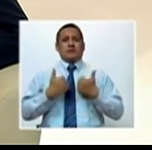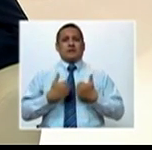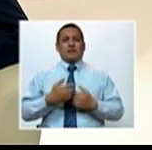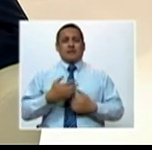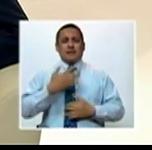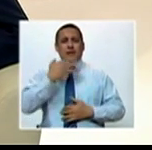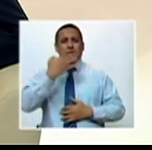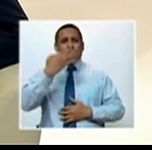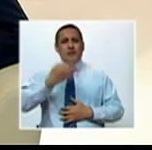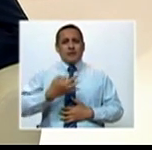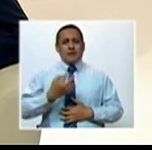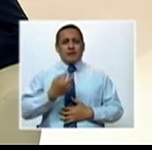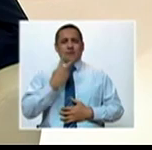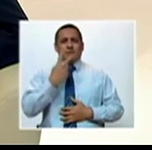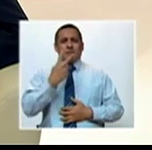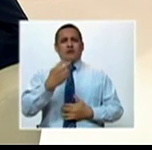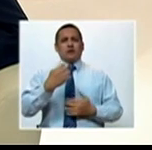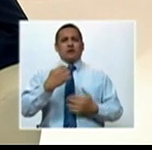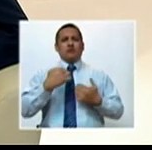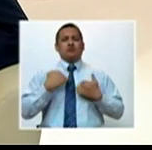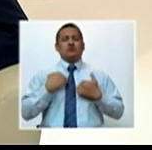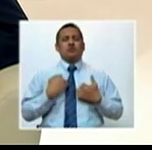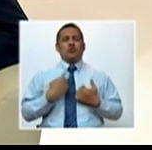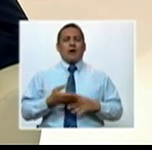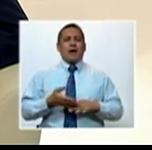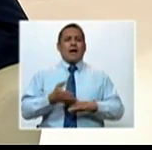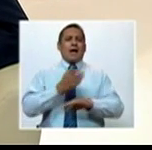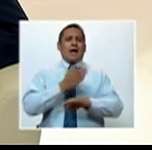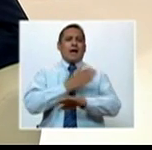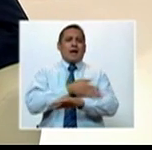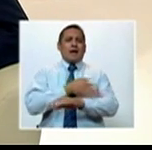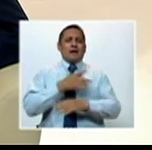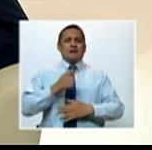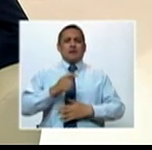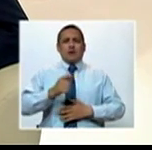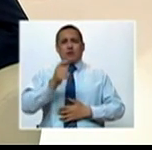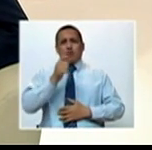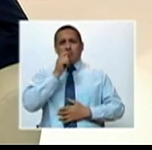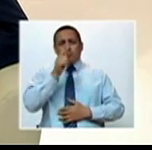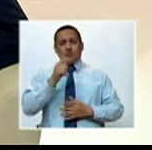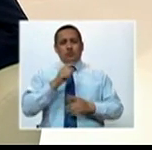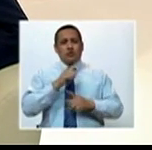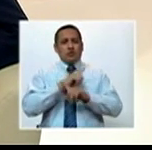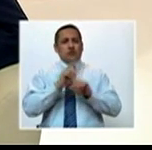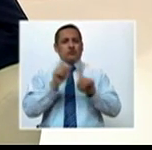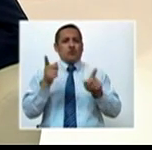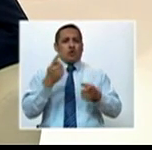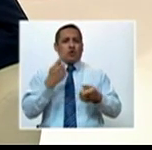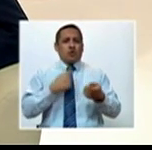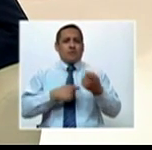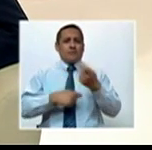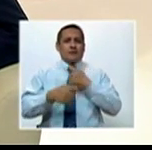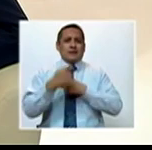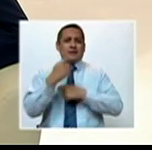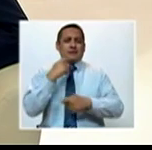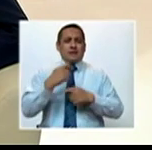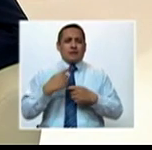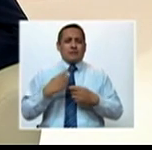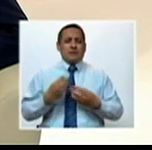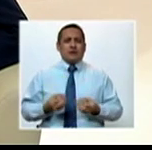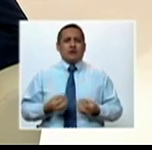en realidad yo consumía drogas y no las